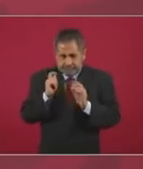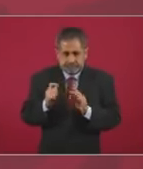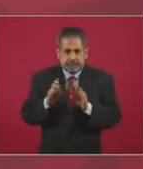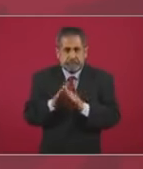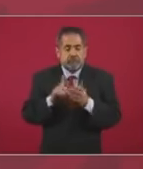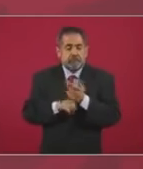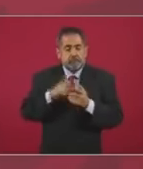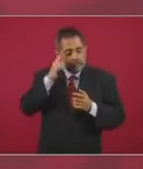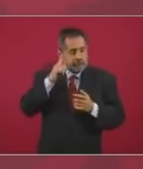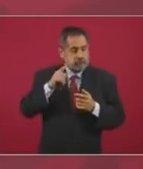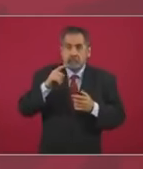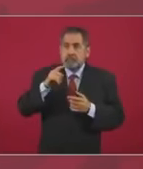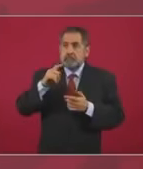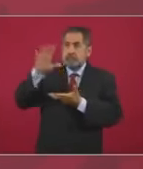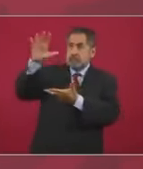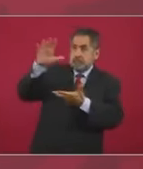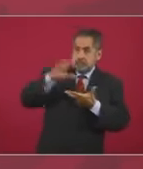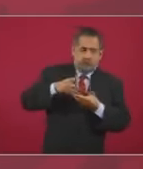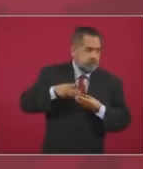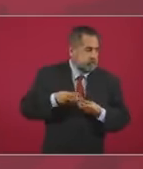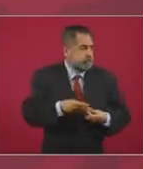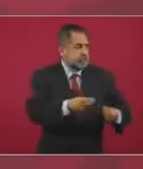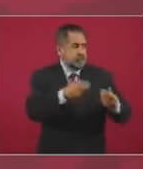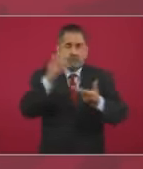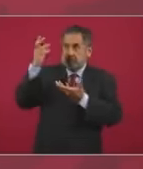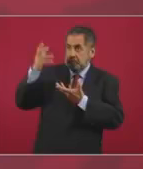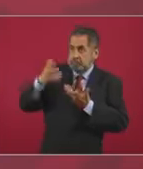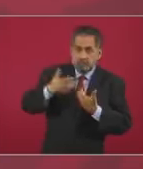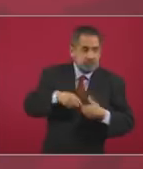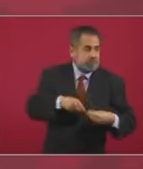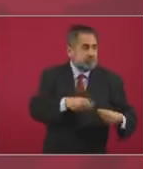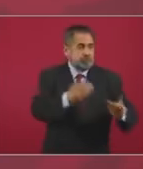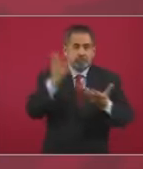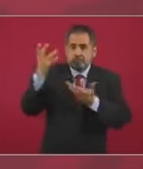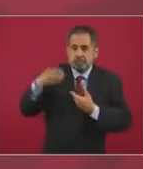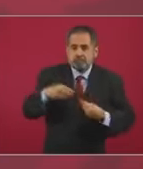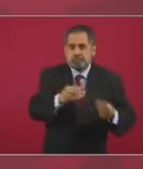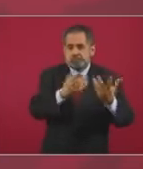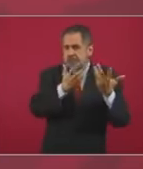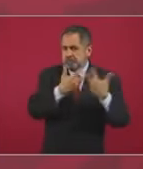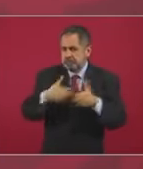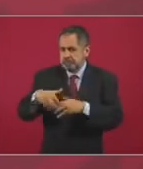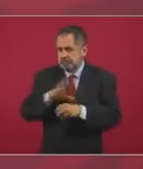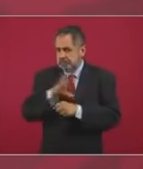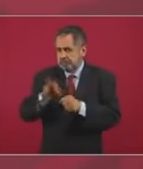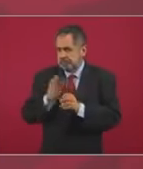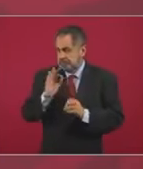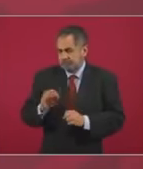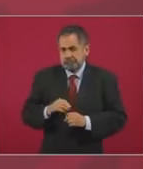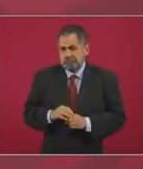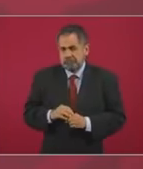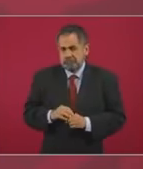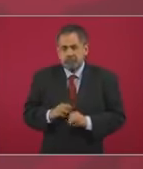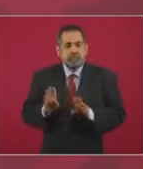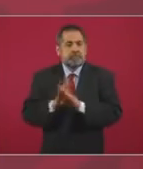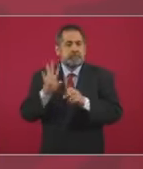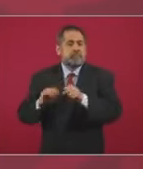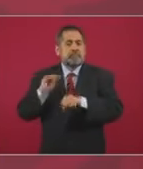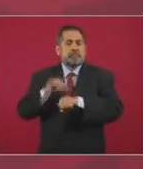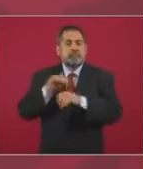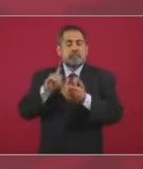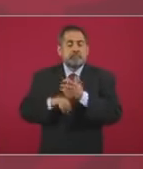un fluir armónico y organizado de las vacunas, propiamente del proceso. Con la agregación